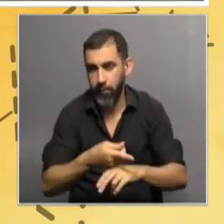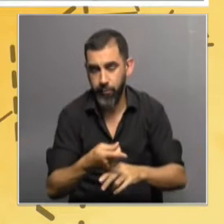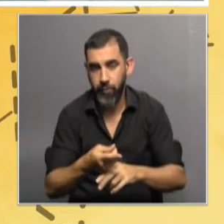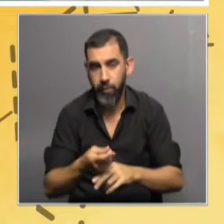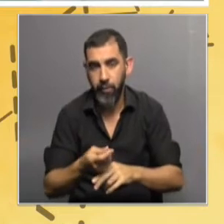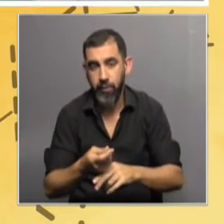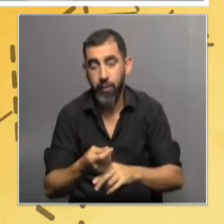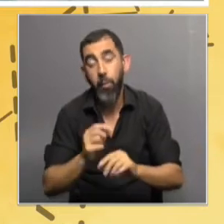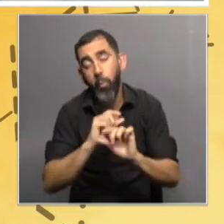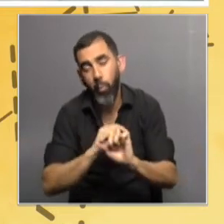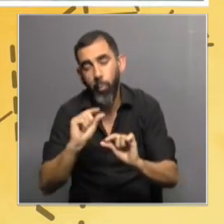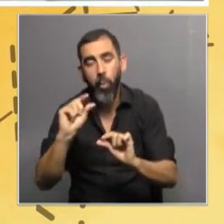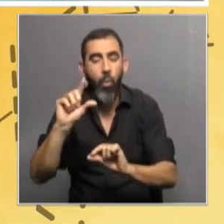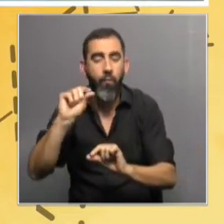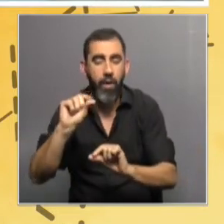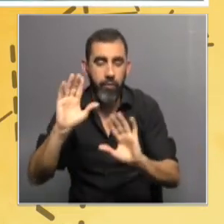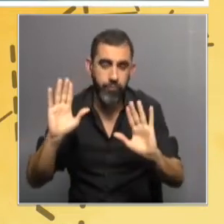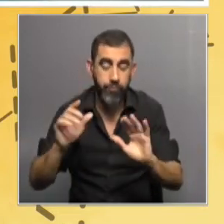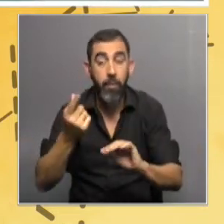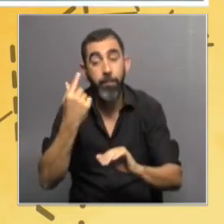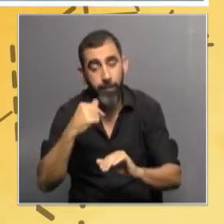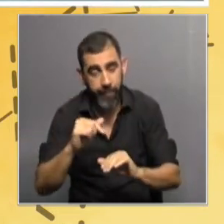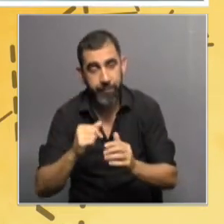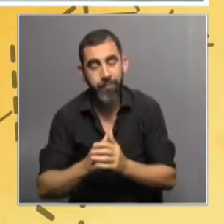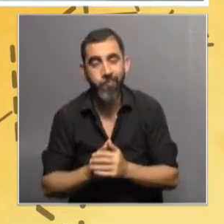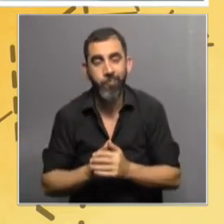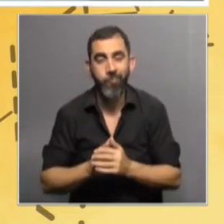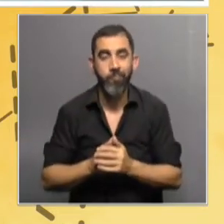costo relativamente bajo el tema que más allá de